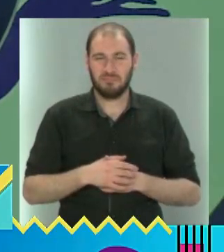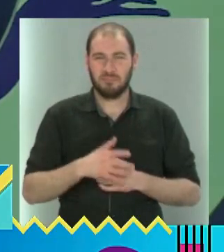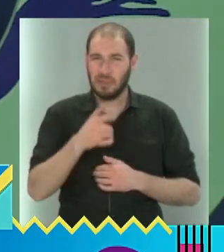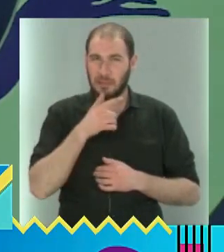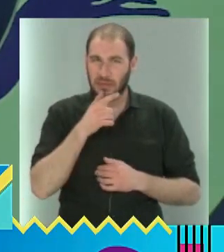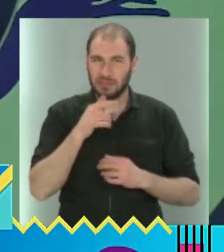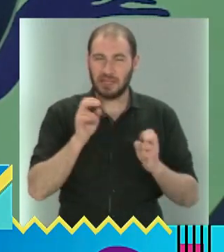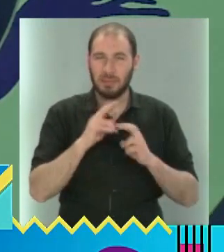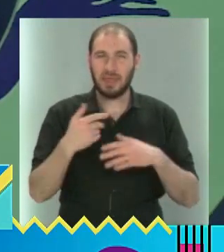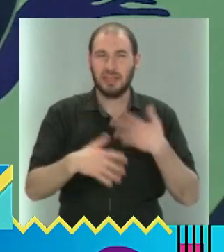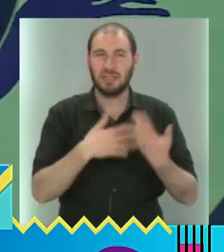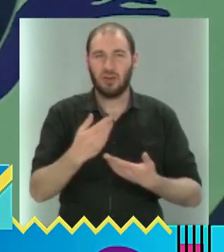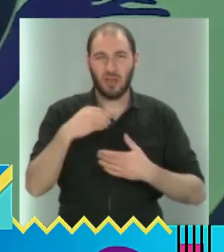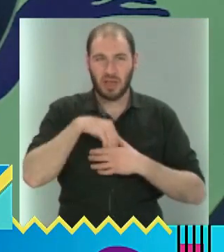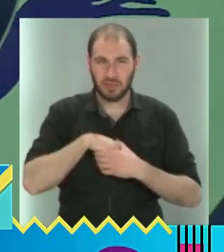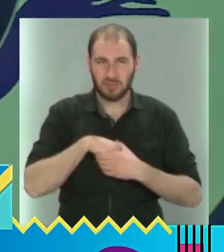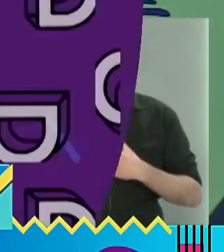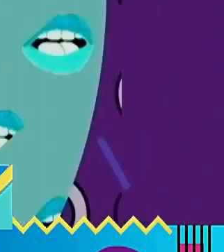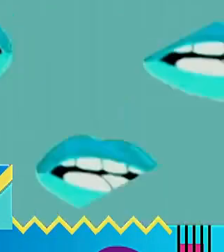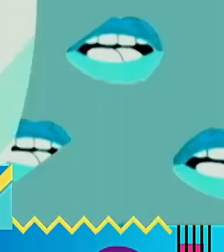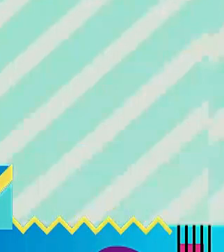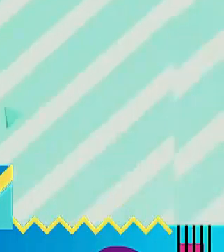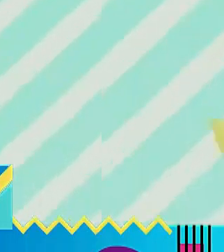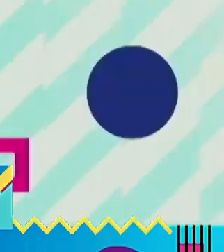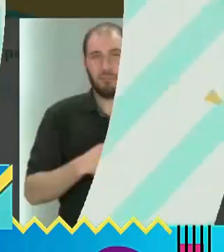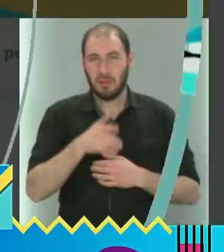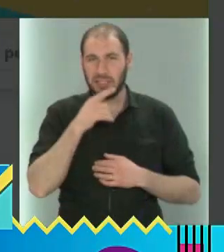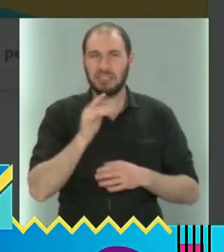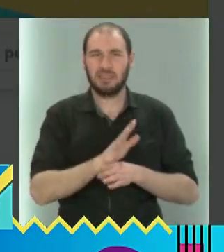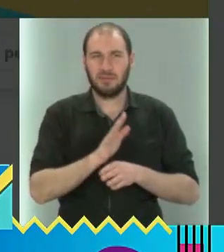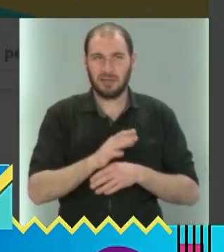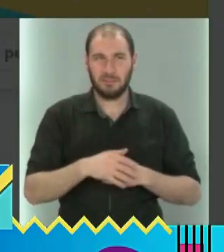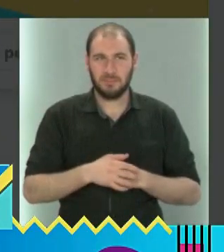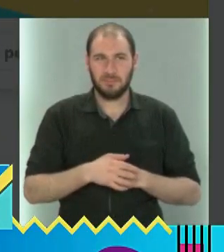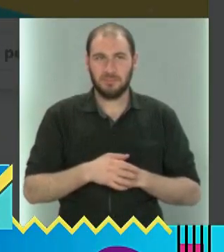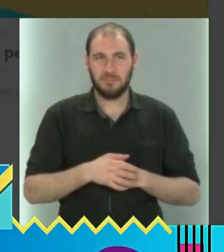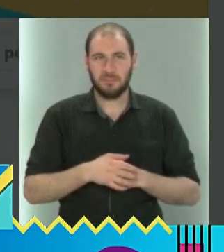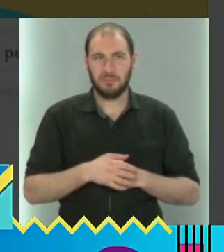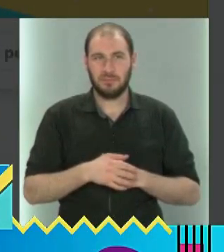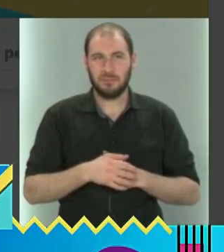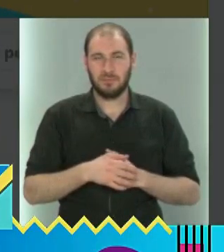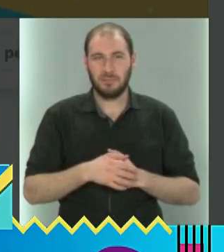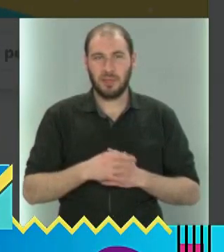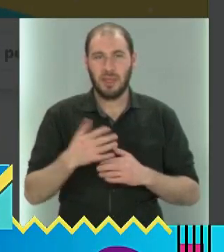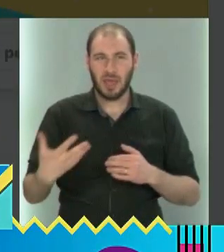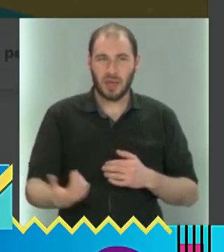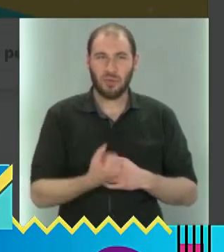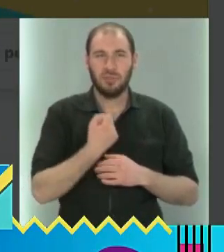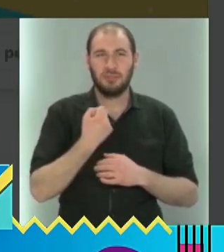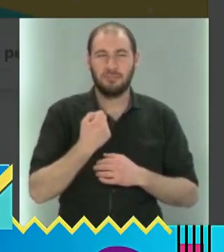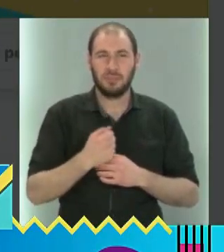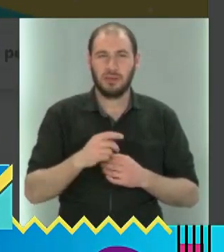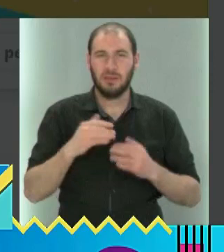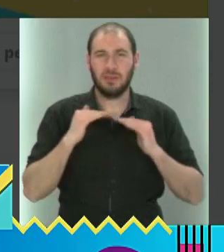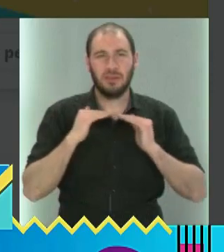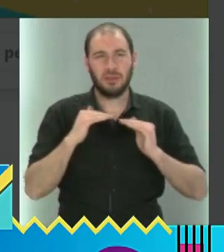que tiene que ver con el desarrollo interior de nosotros mismos, o sea, para mí ha significado eso, y poder encontrar una